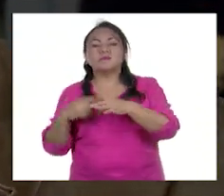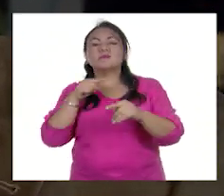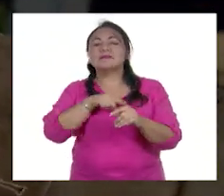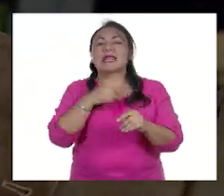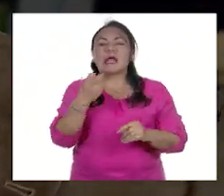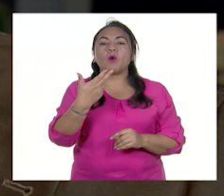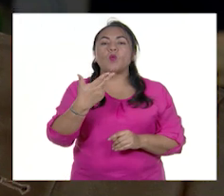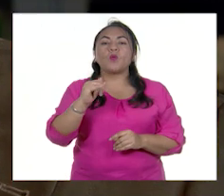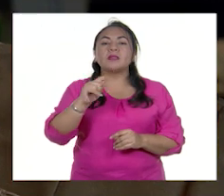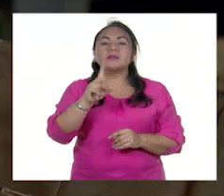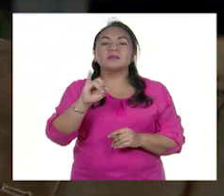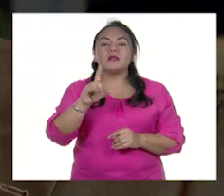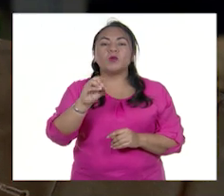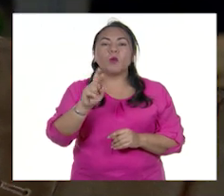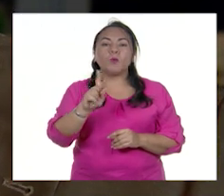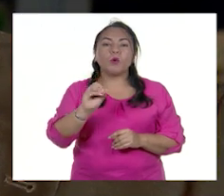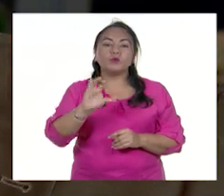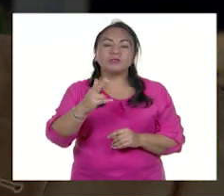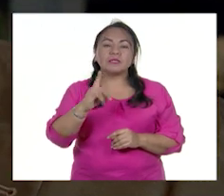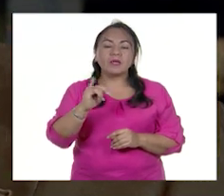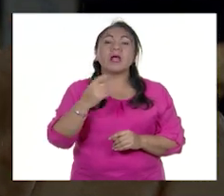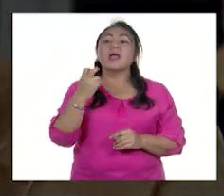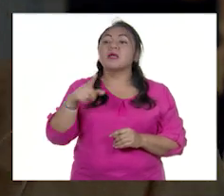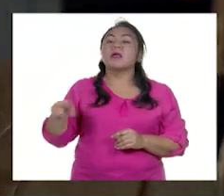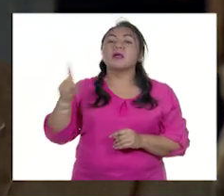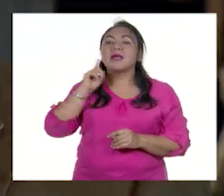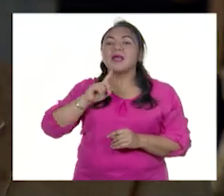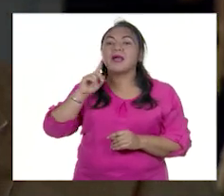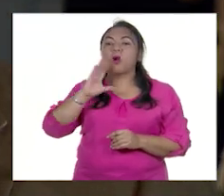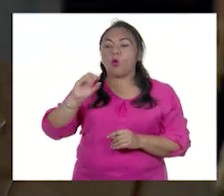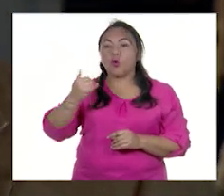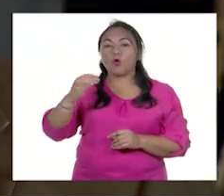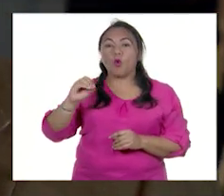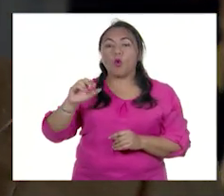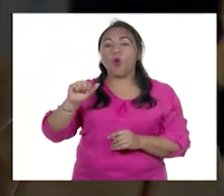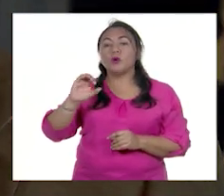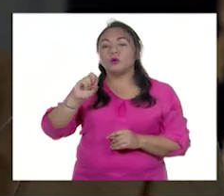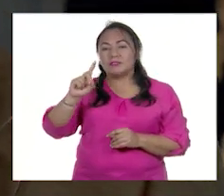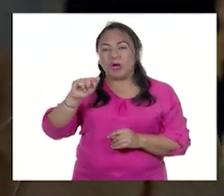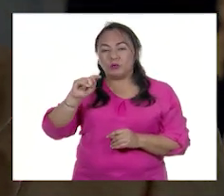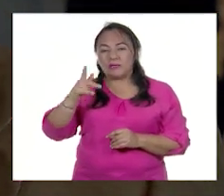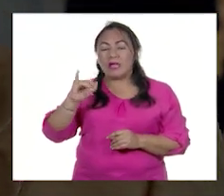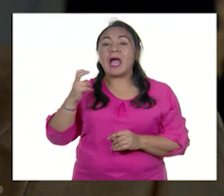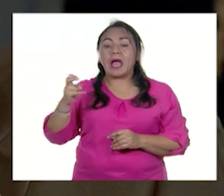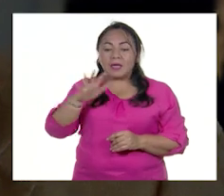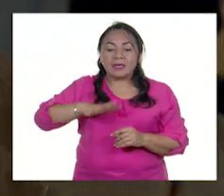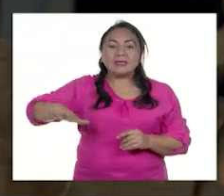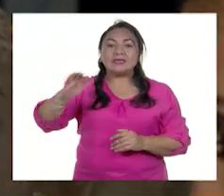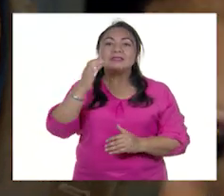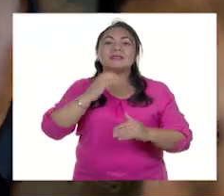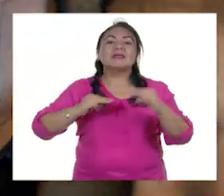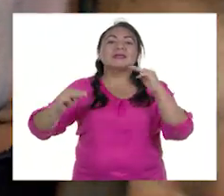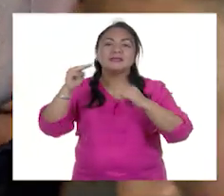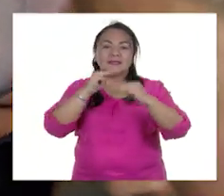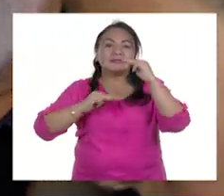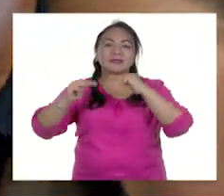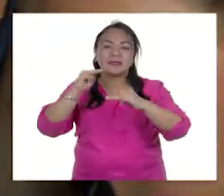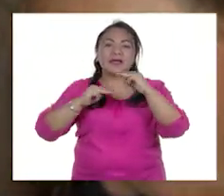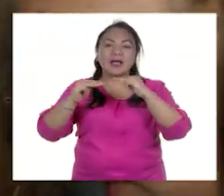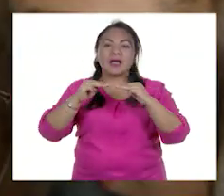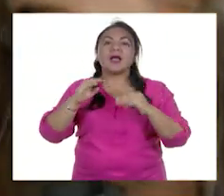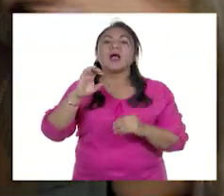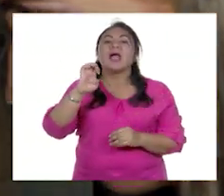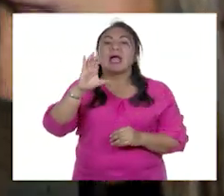y finalmente arrojó el cuerpo de Coyolxauhqui hacia abajo de este cerro de Coatepec. Por eso es que a ella la